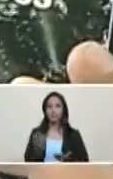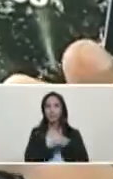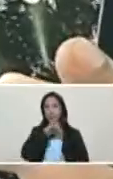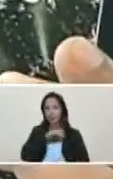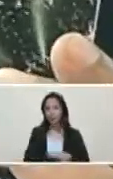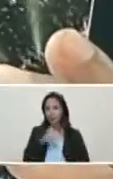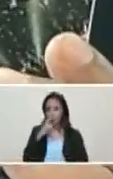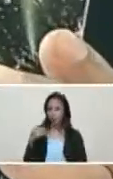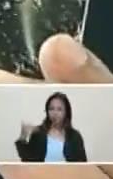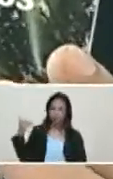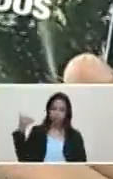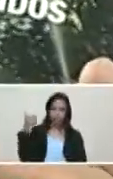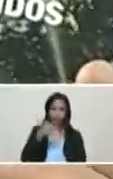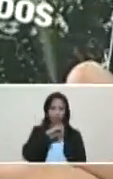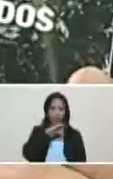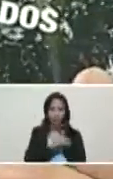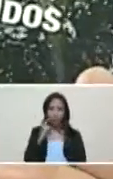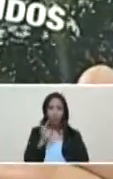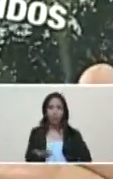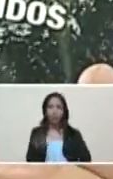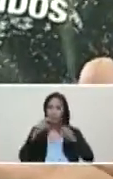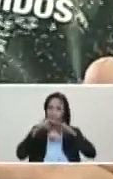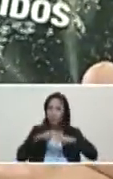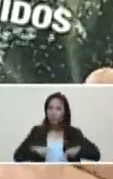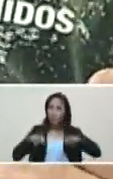histórica, investigativa,